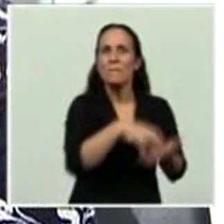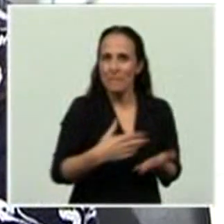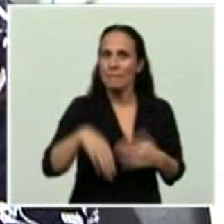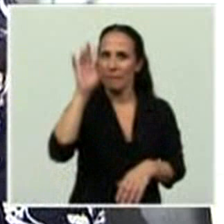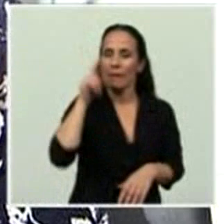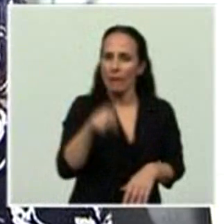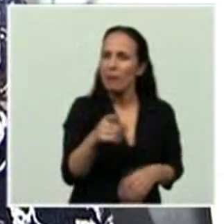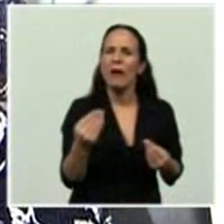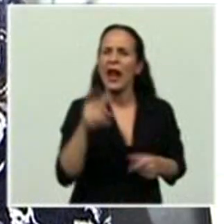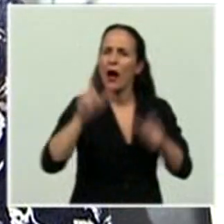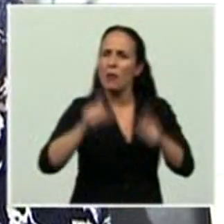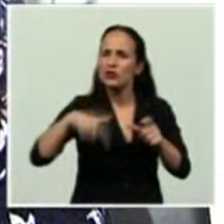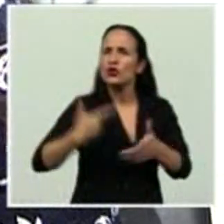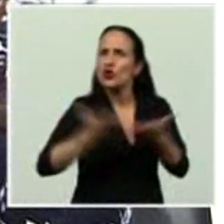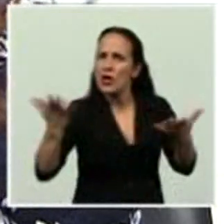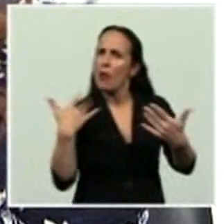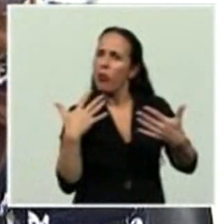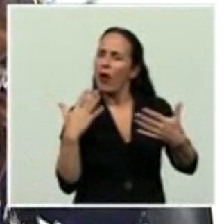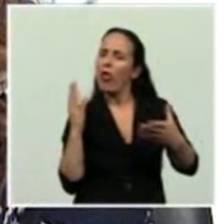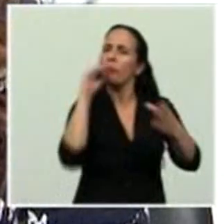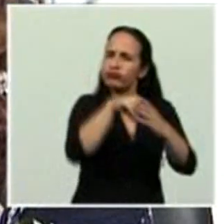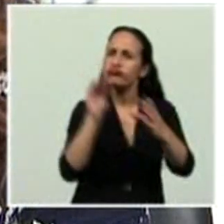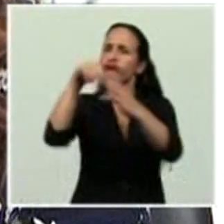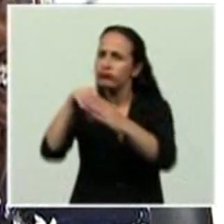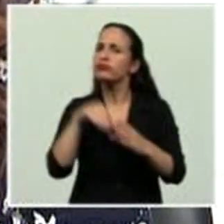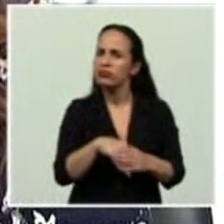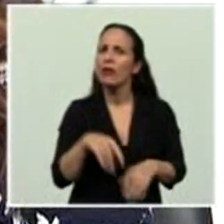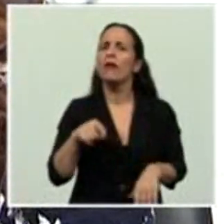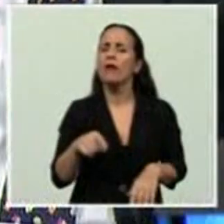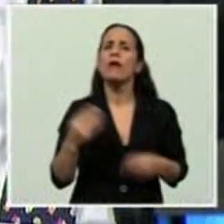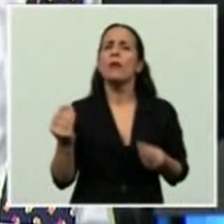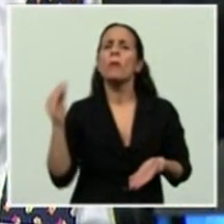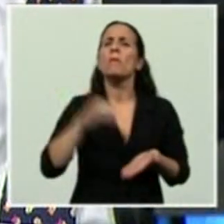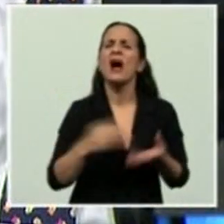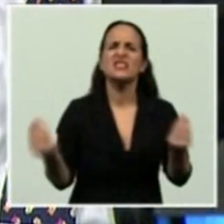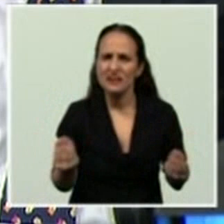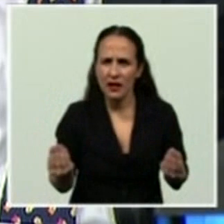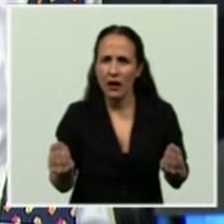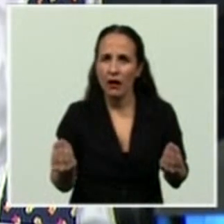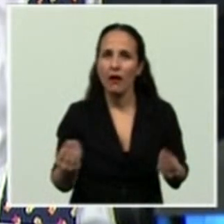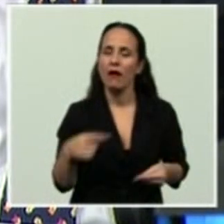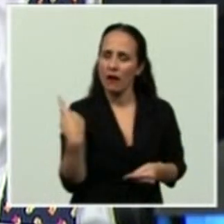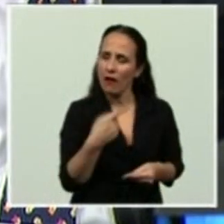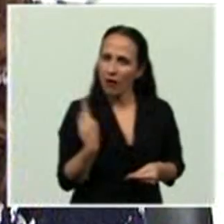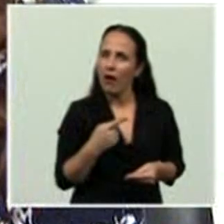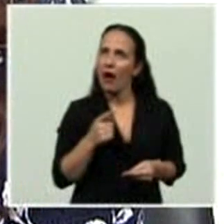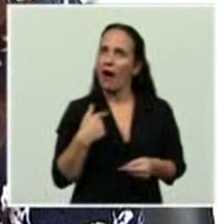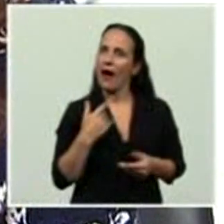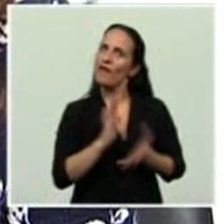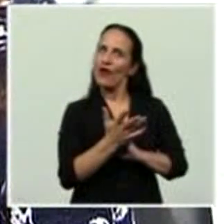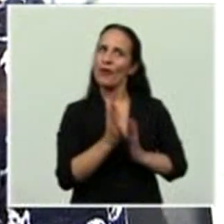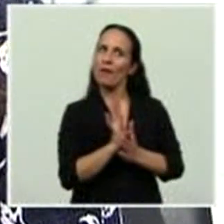involucramiento a todos los sectores de la sociedad se le suma también lo que ha significado en materia de